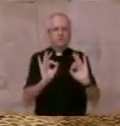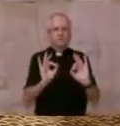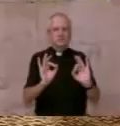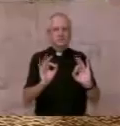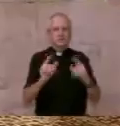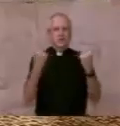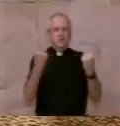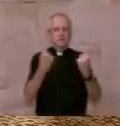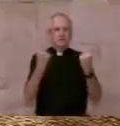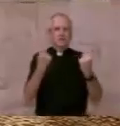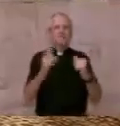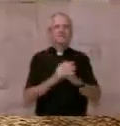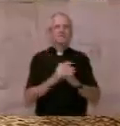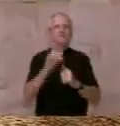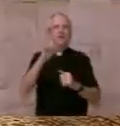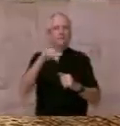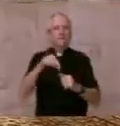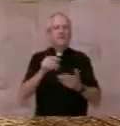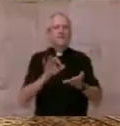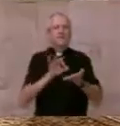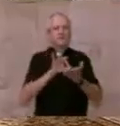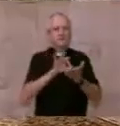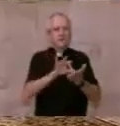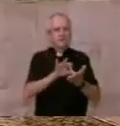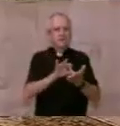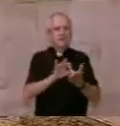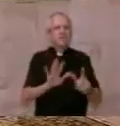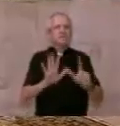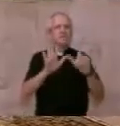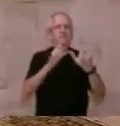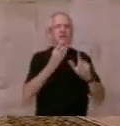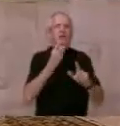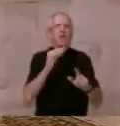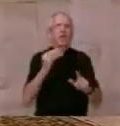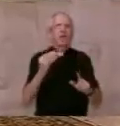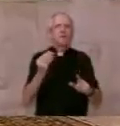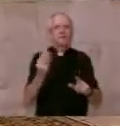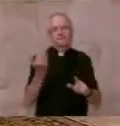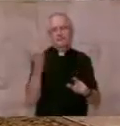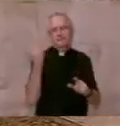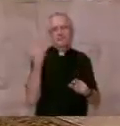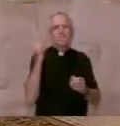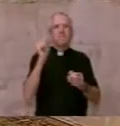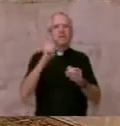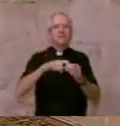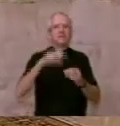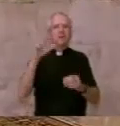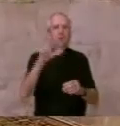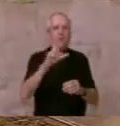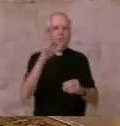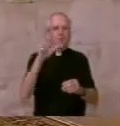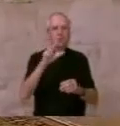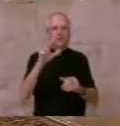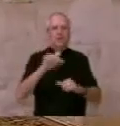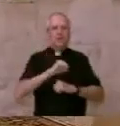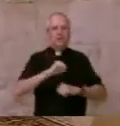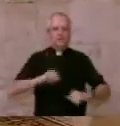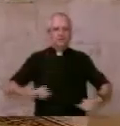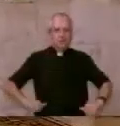a la celebración 7 jóvenes que participaron recientemente en la Jornada Mundial de la Juventud en